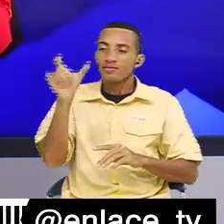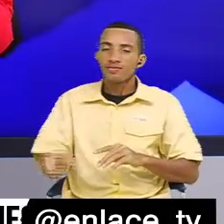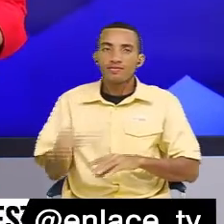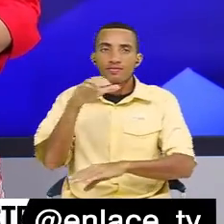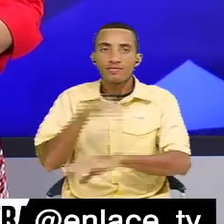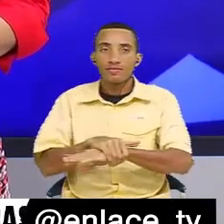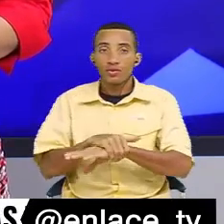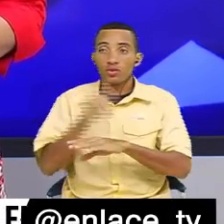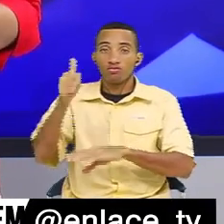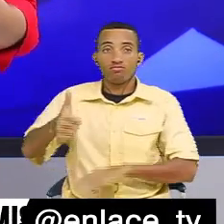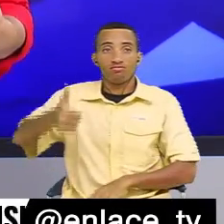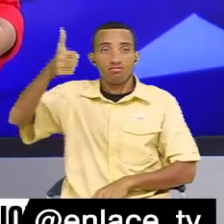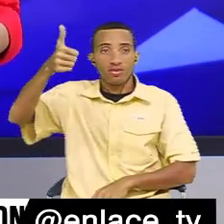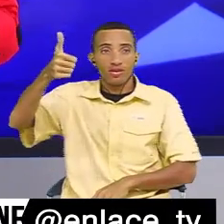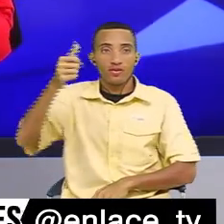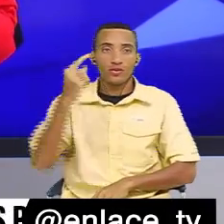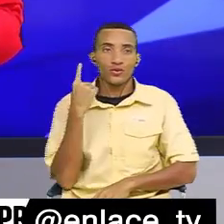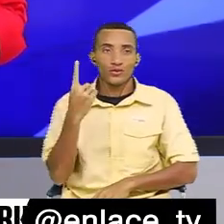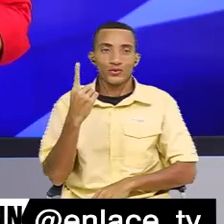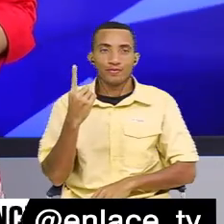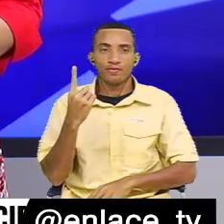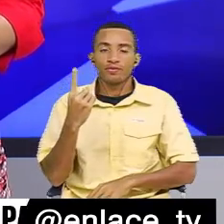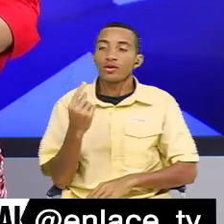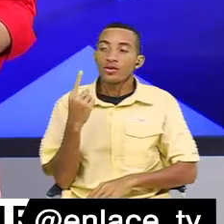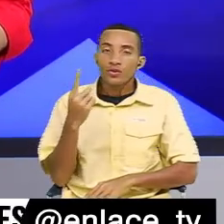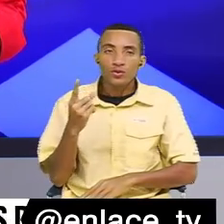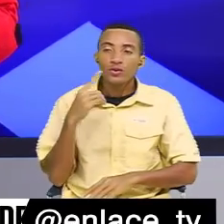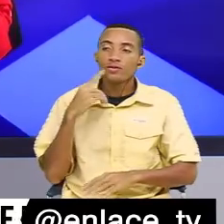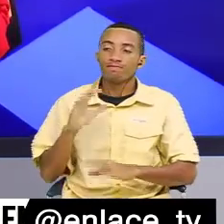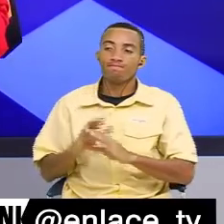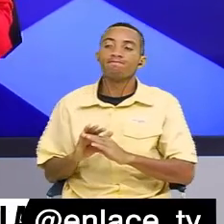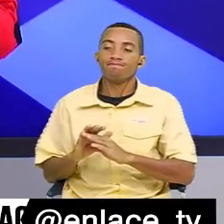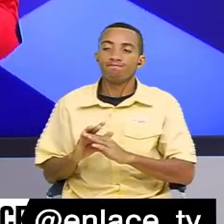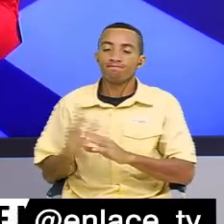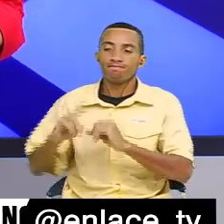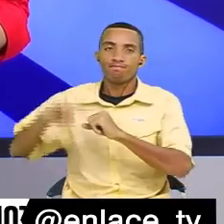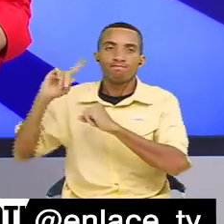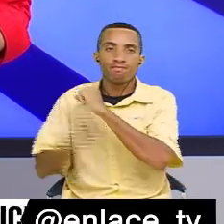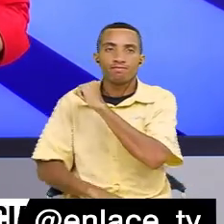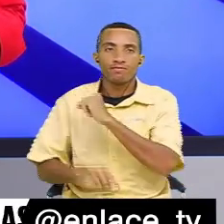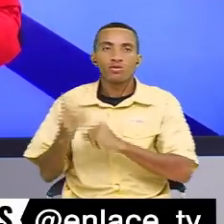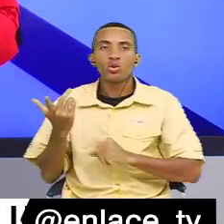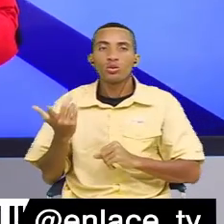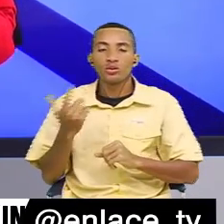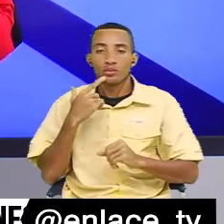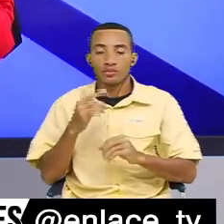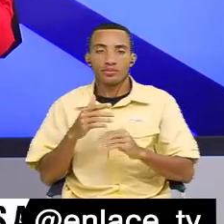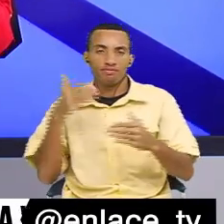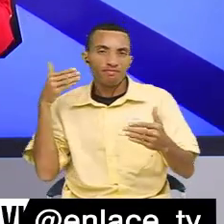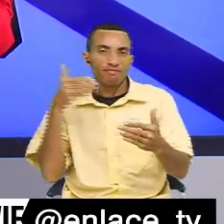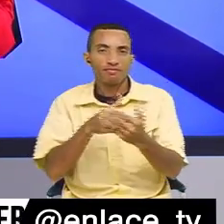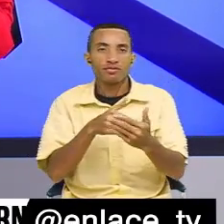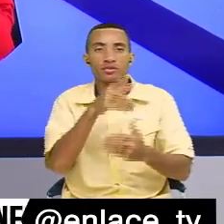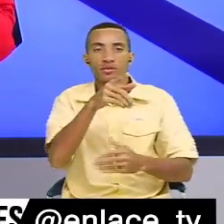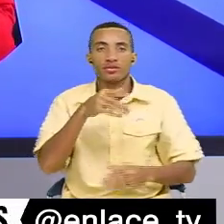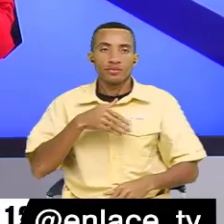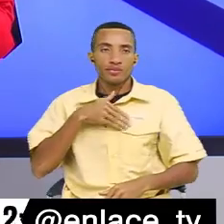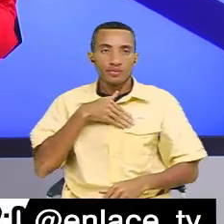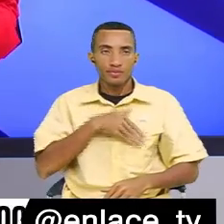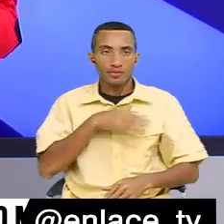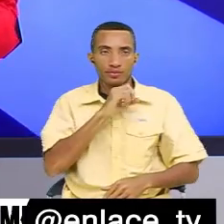sus cabecillas. Estas personas están siendo señaladas por delitos perpetrados en municipios como San Pablo